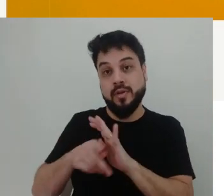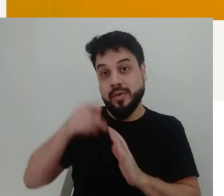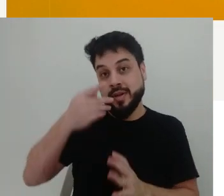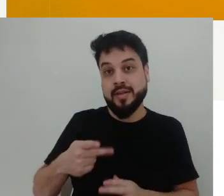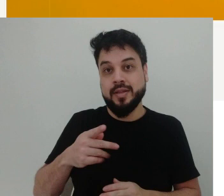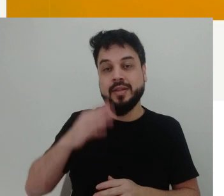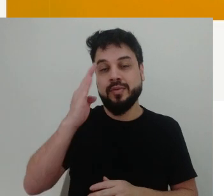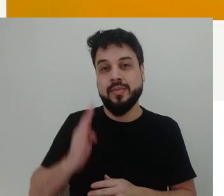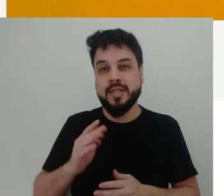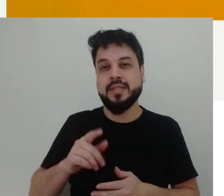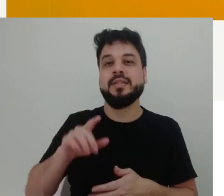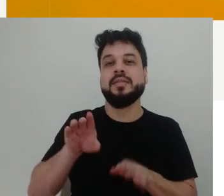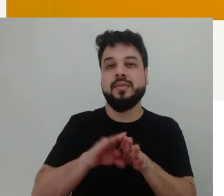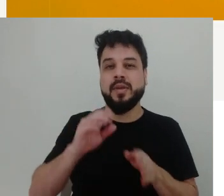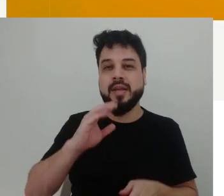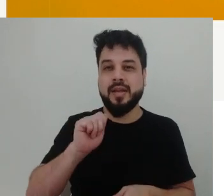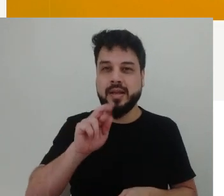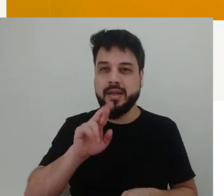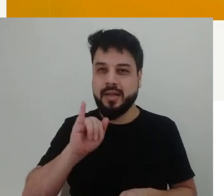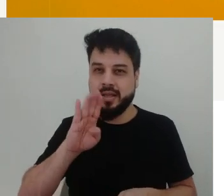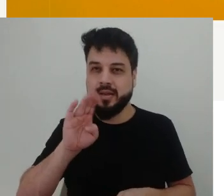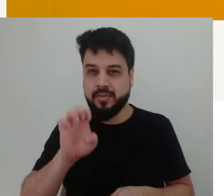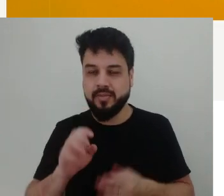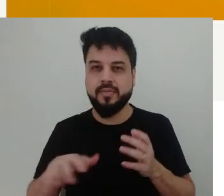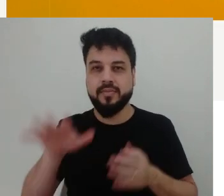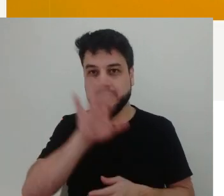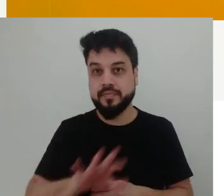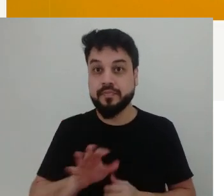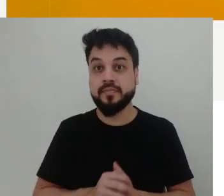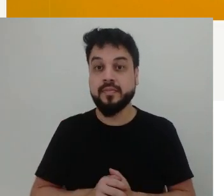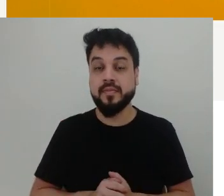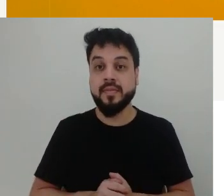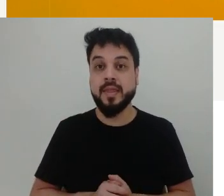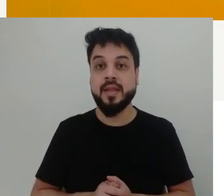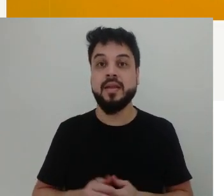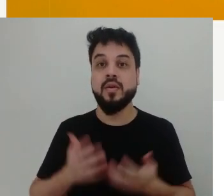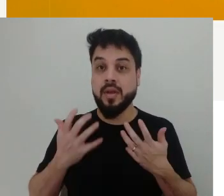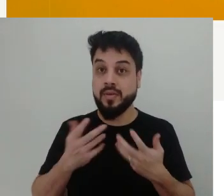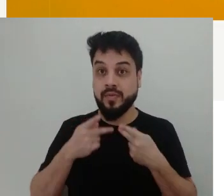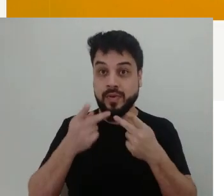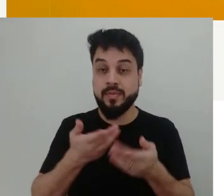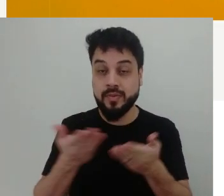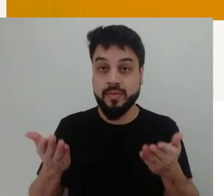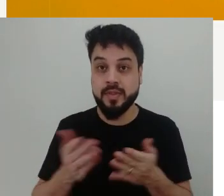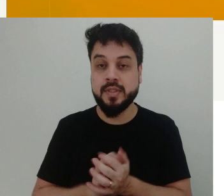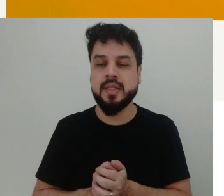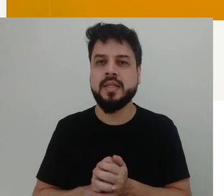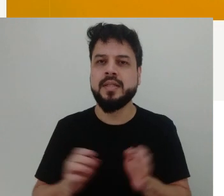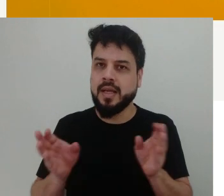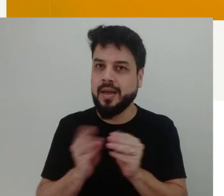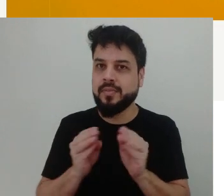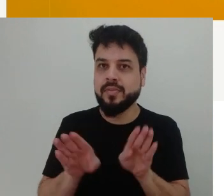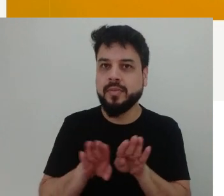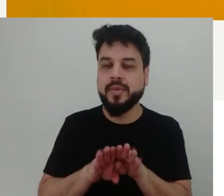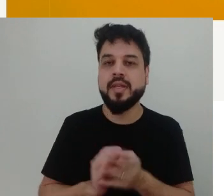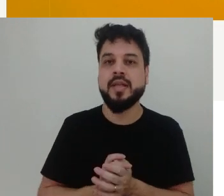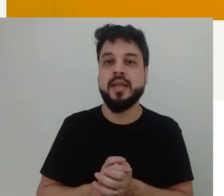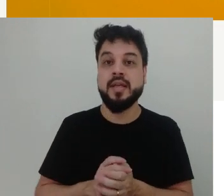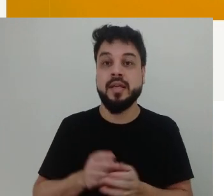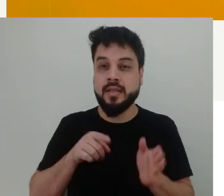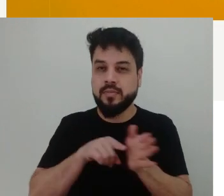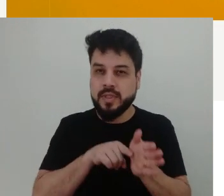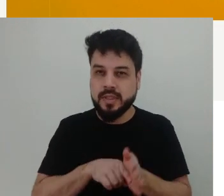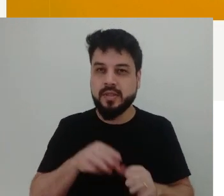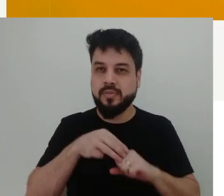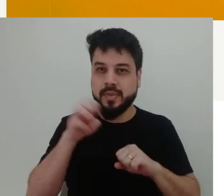en la tradición afro-puertorriqueña, afrocaribeña. Y por otro lado, el